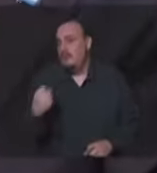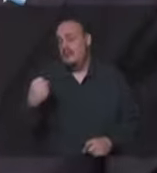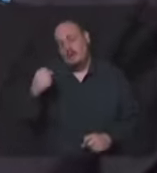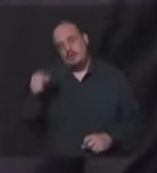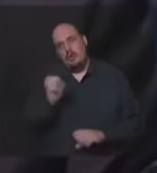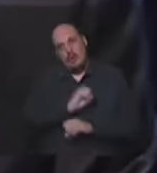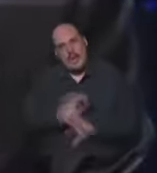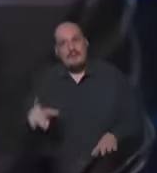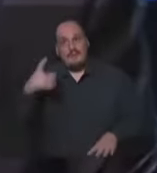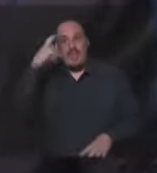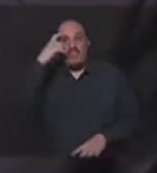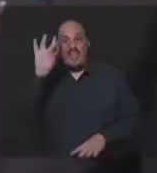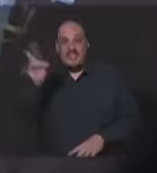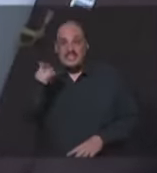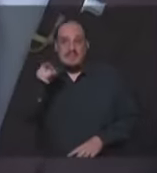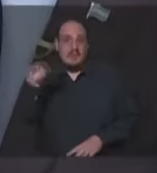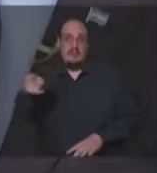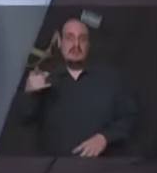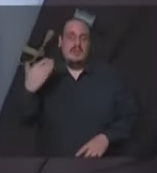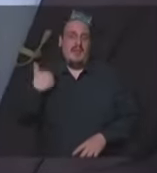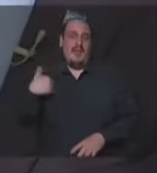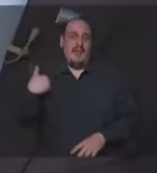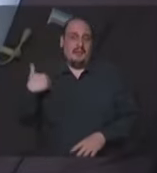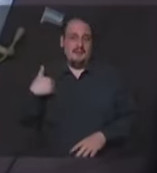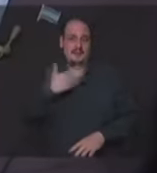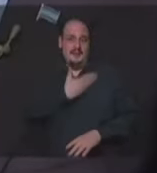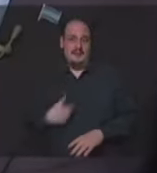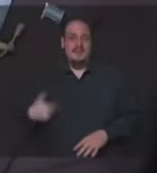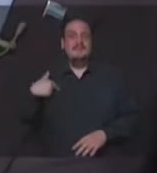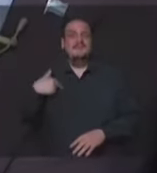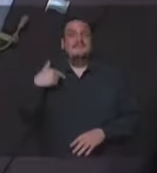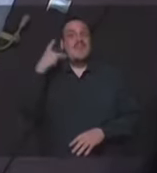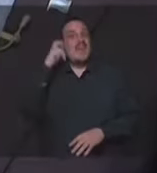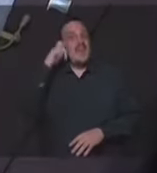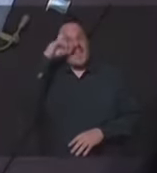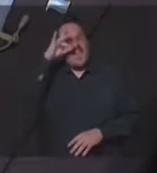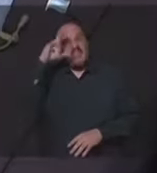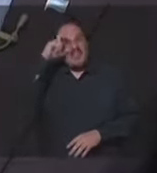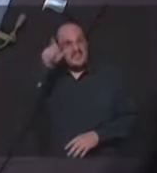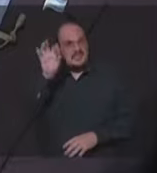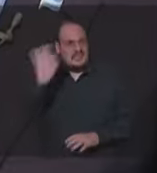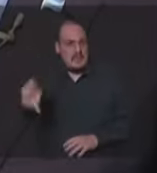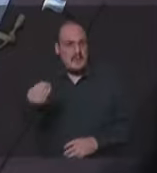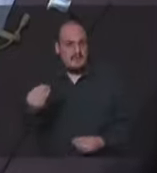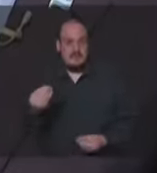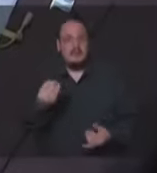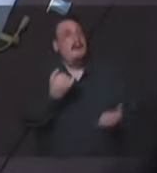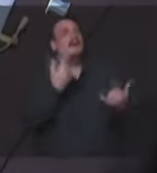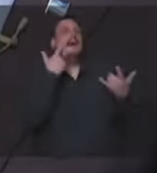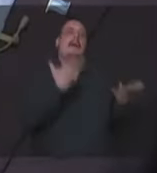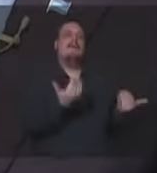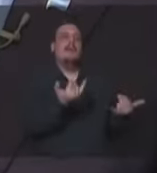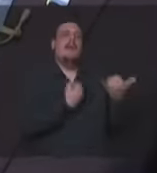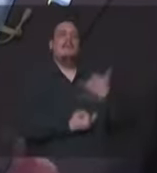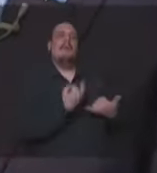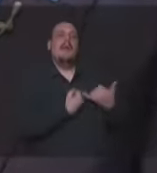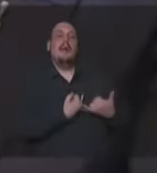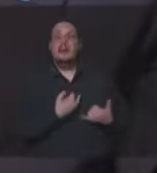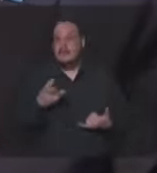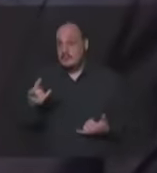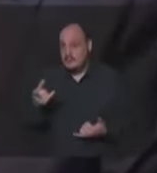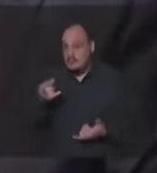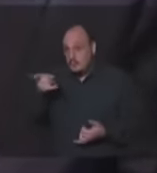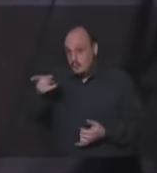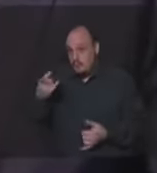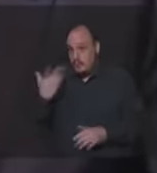diciembre tenés que presidir la Argentina sabés Qué es el gd a ver Explícame no digo porque querés ser